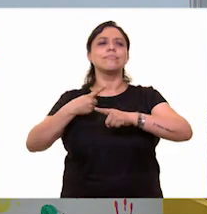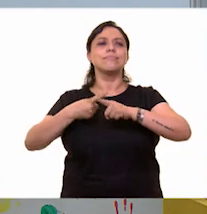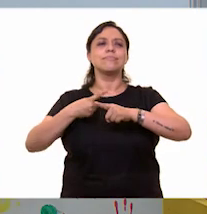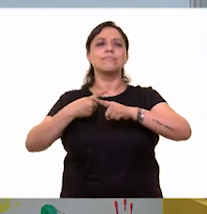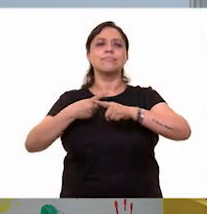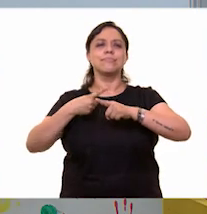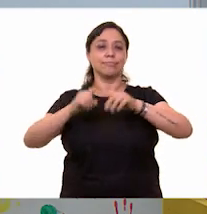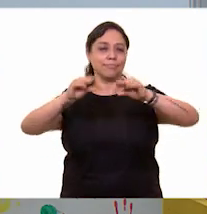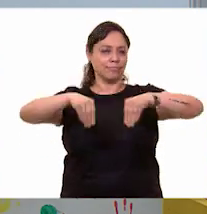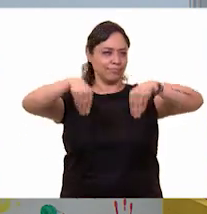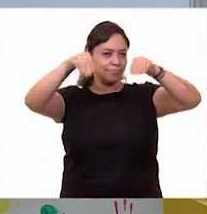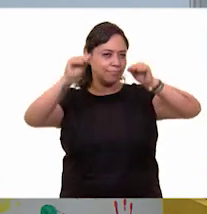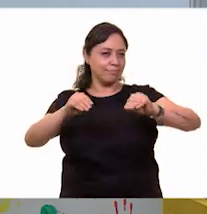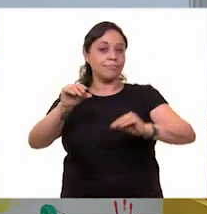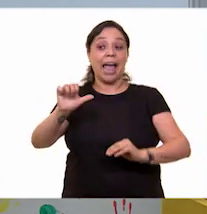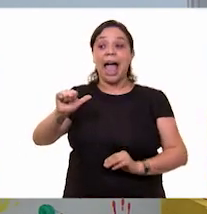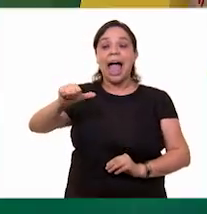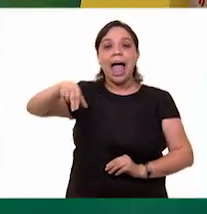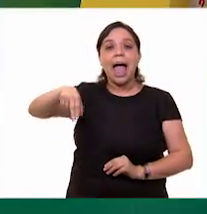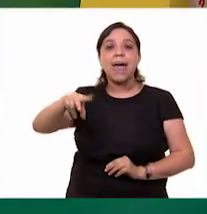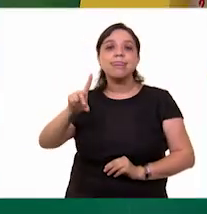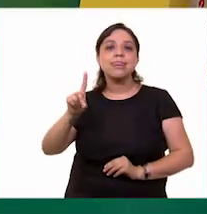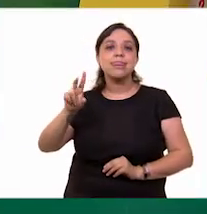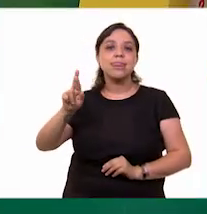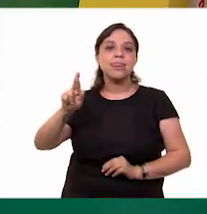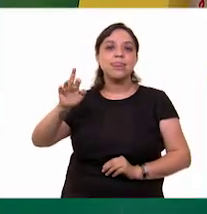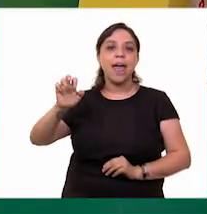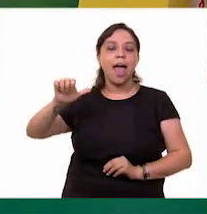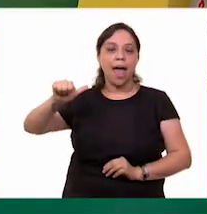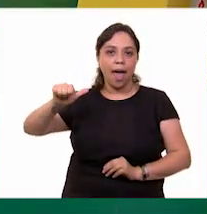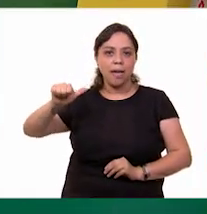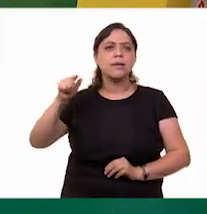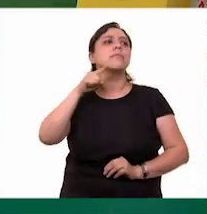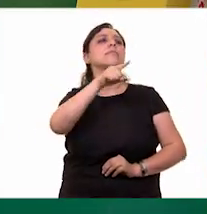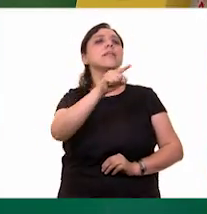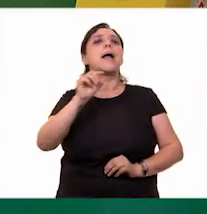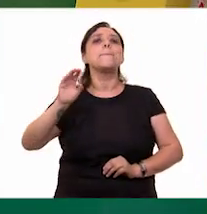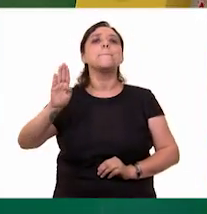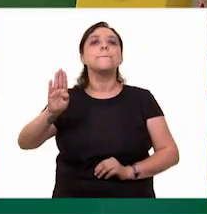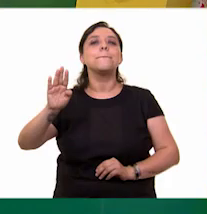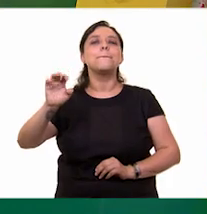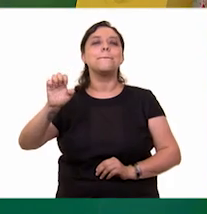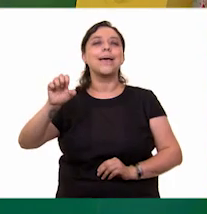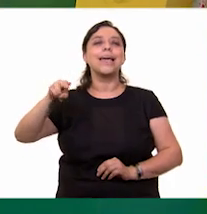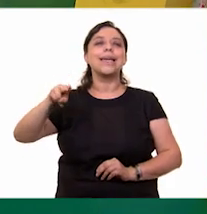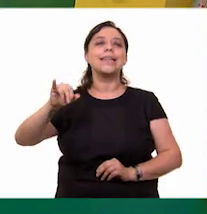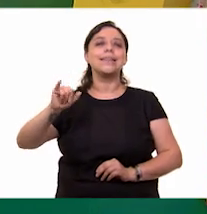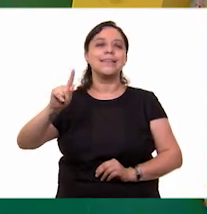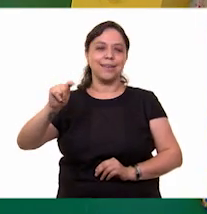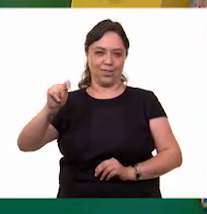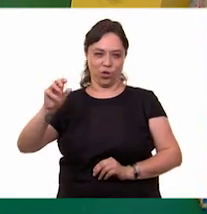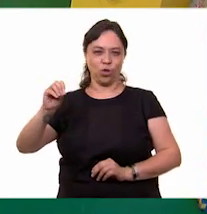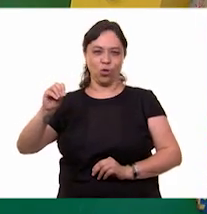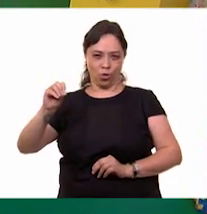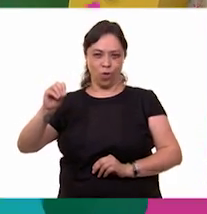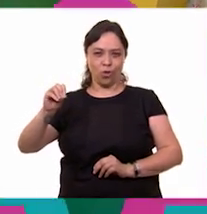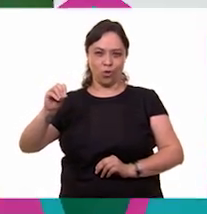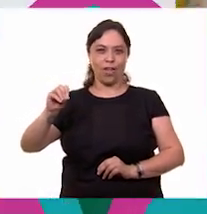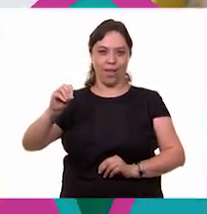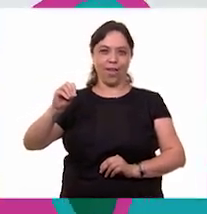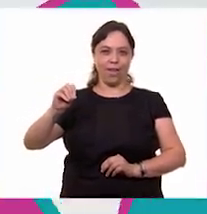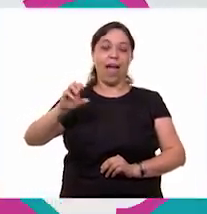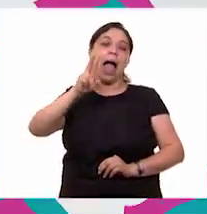de mantel, a Andrea y a ti. A mí me lo mandó Benito. Benito, entonces vamos a pegarlos de igual manera